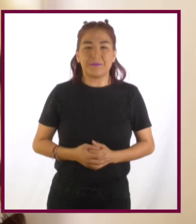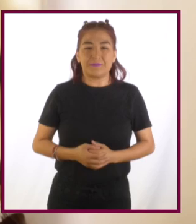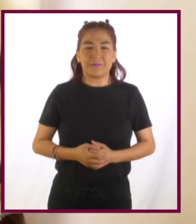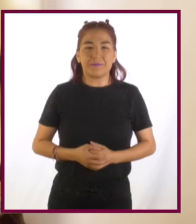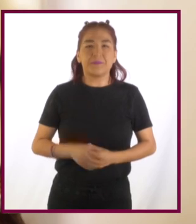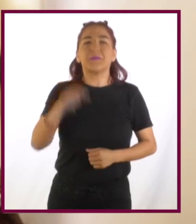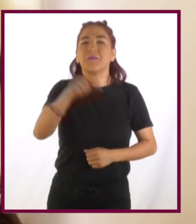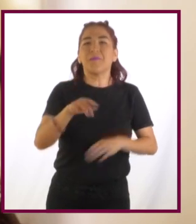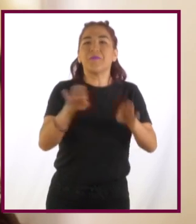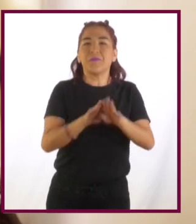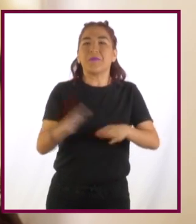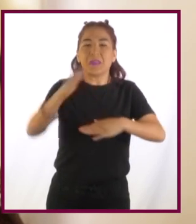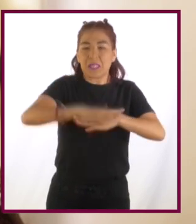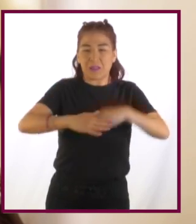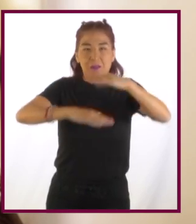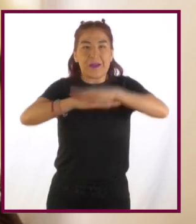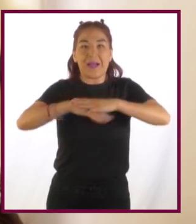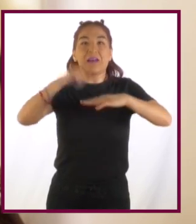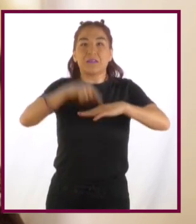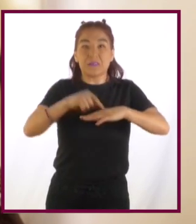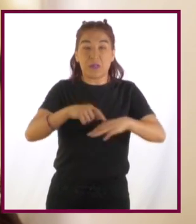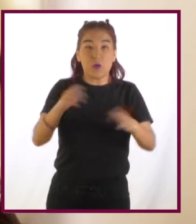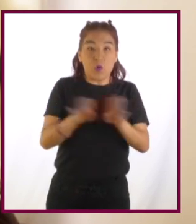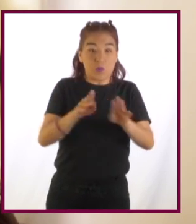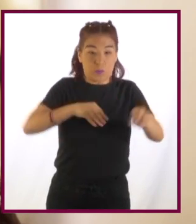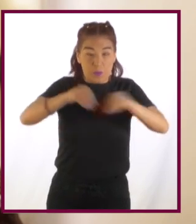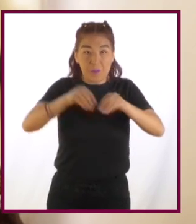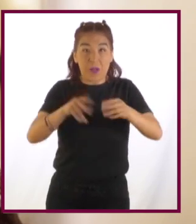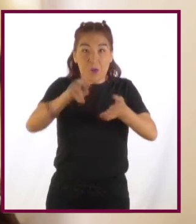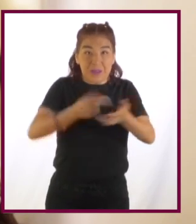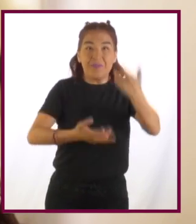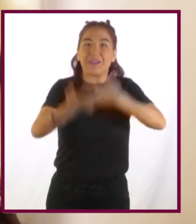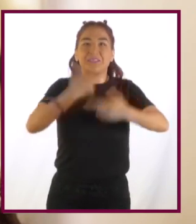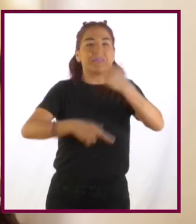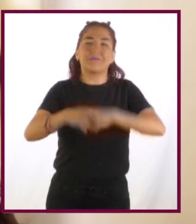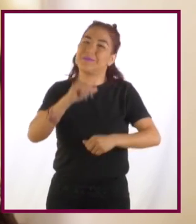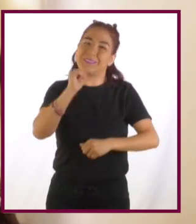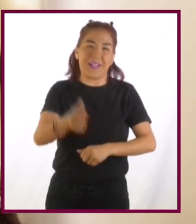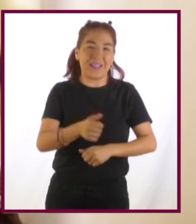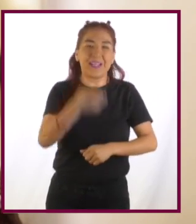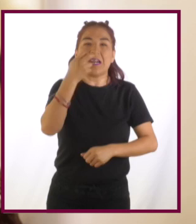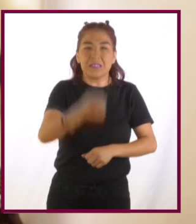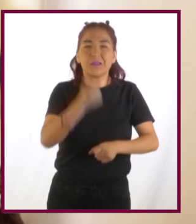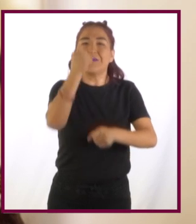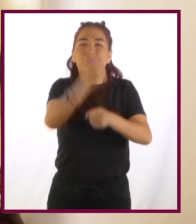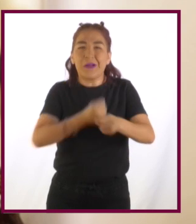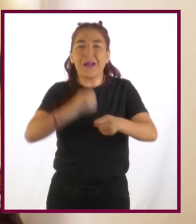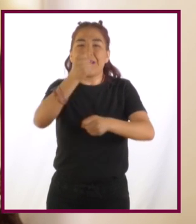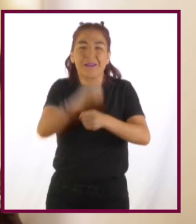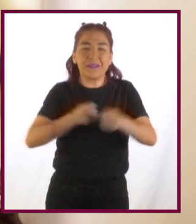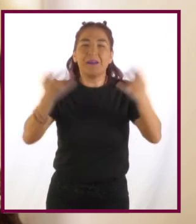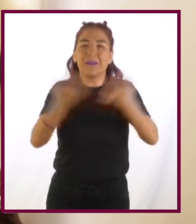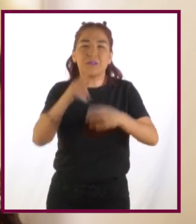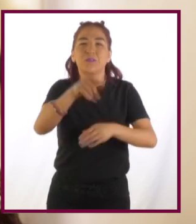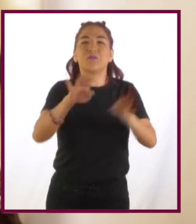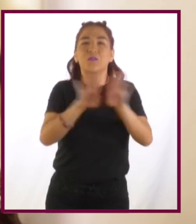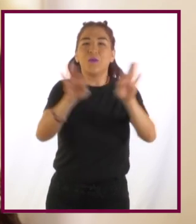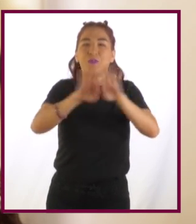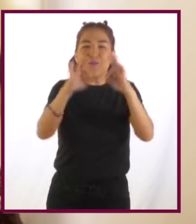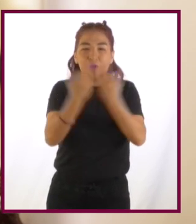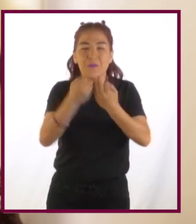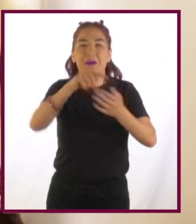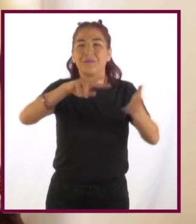endurecimiento. Son modelos sumamente no lineales. Entonces, dentro de la práctica